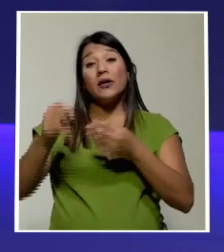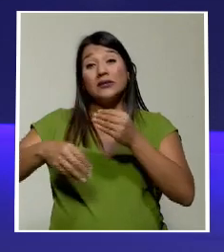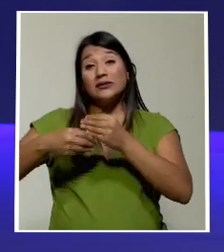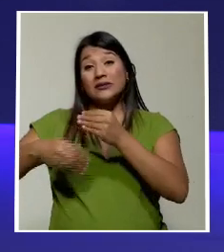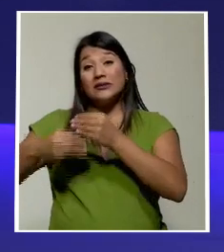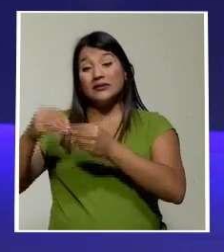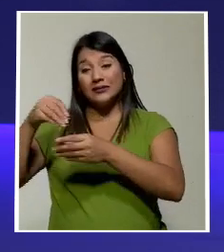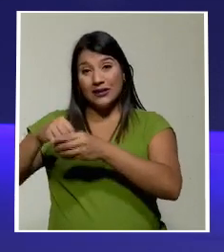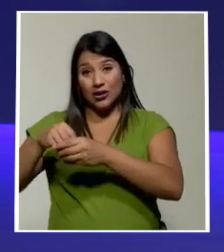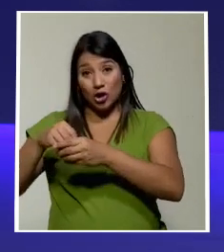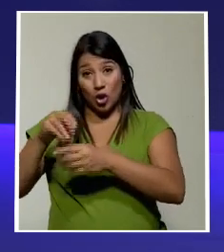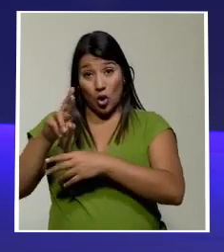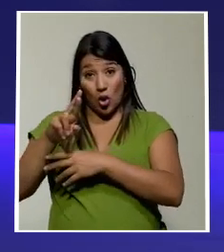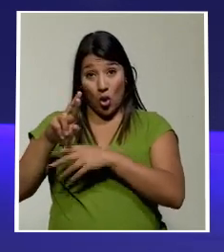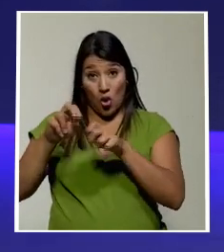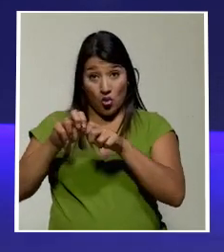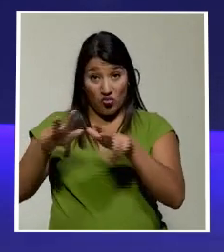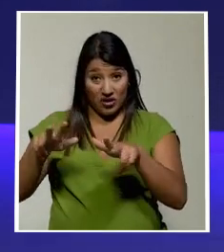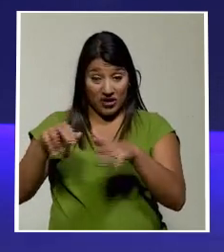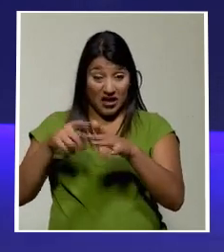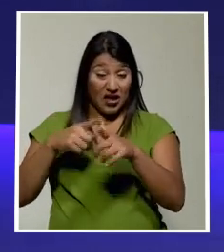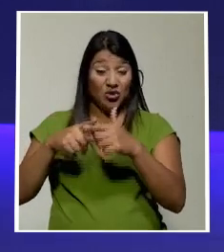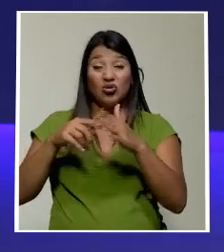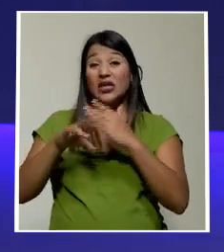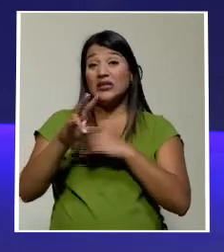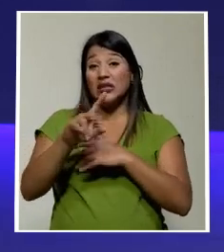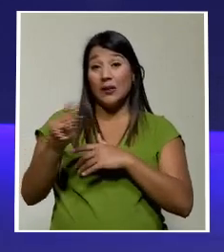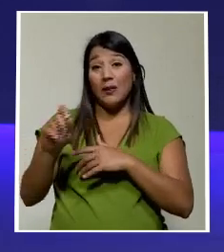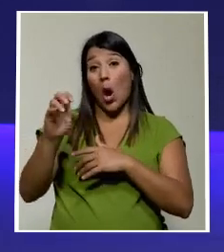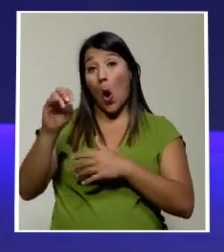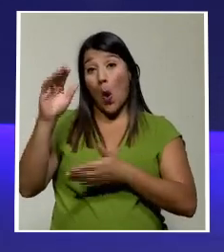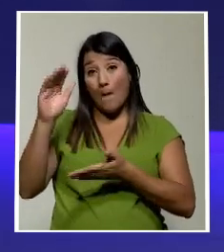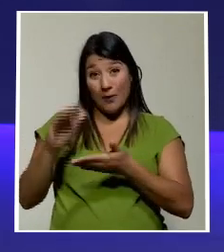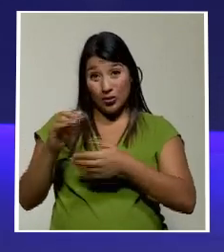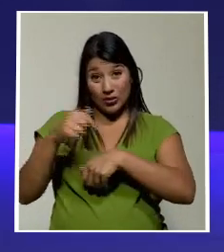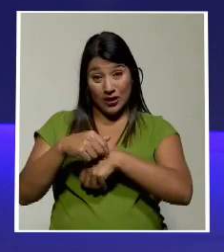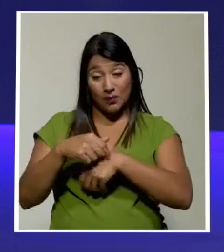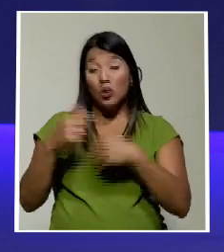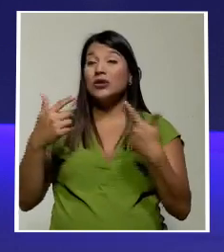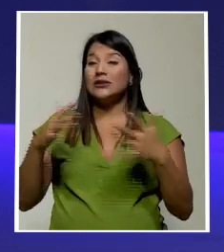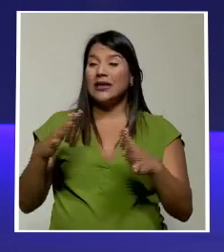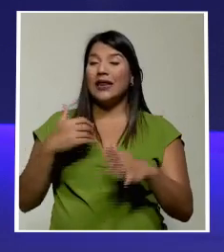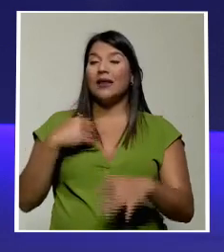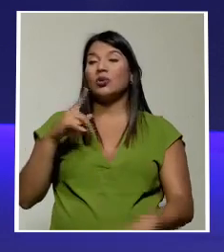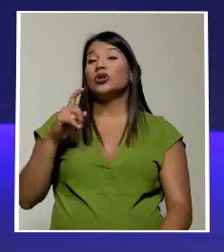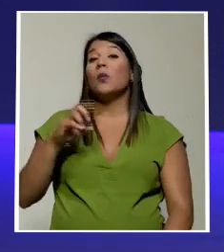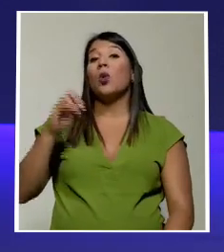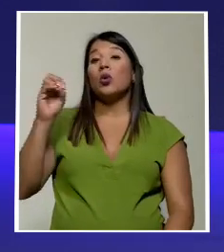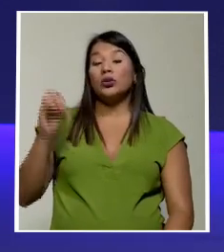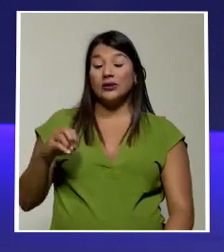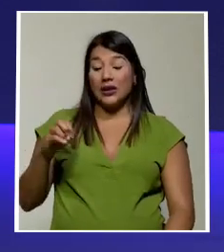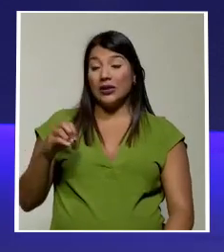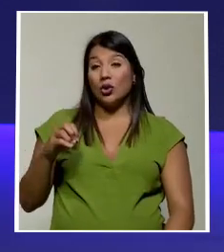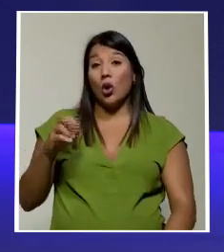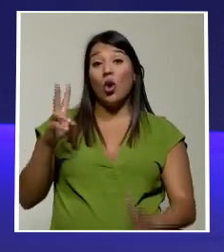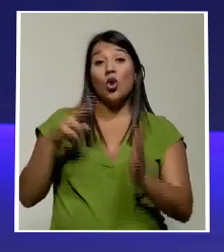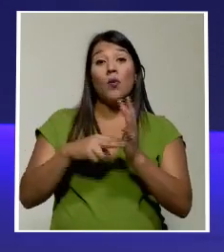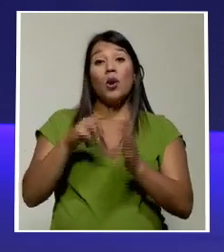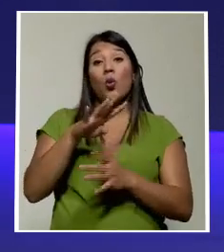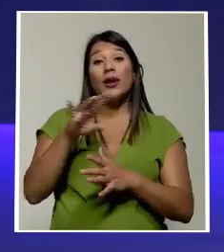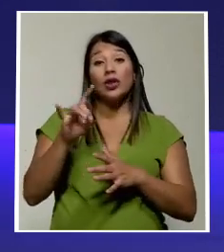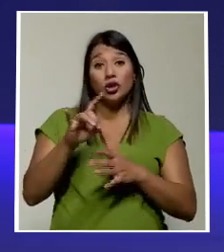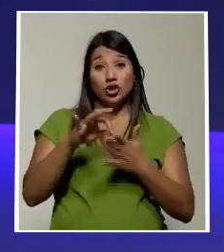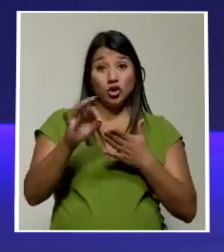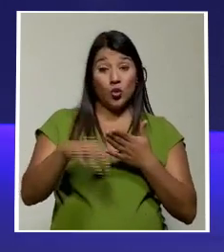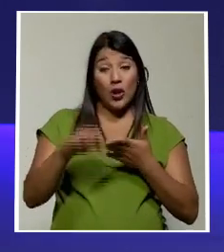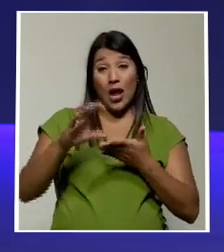red. Entonces, en cuestión de 7 meses o menos, tendríamos ya el 100% de esta etapa de los 2.048 escuelas y